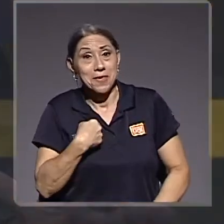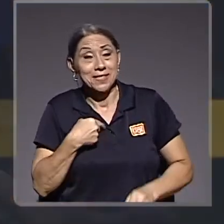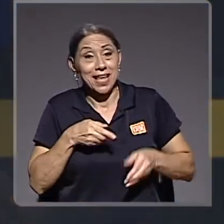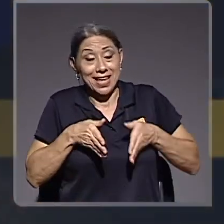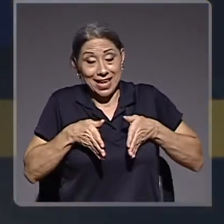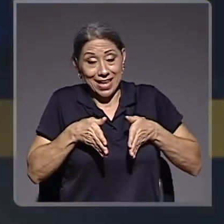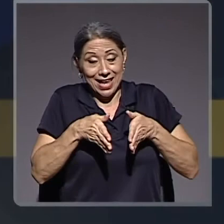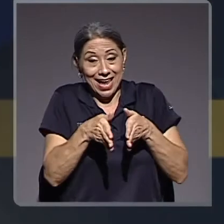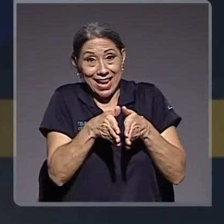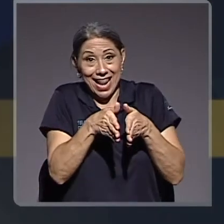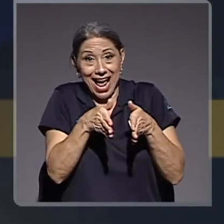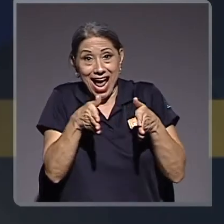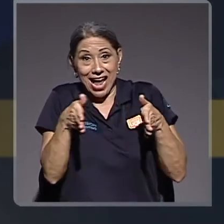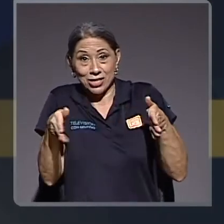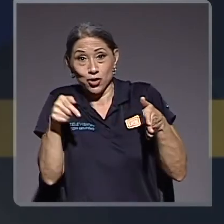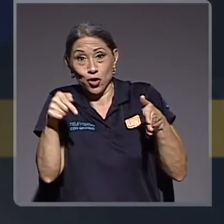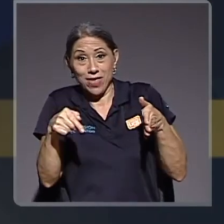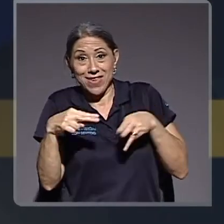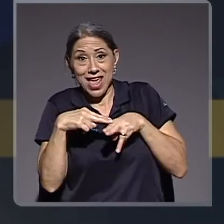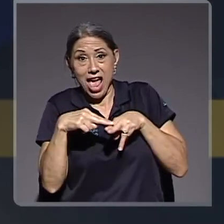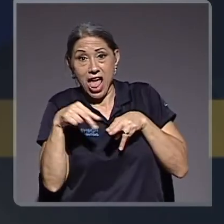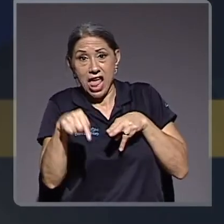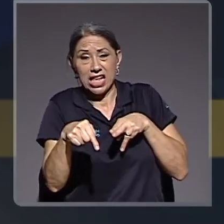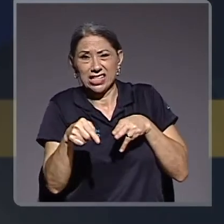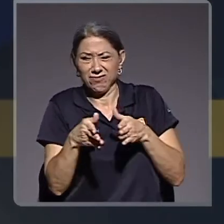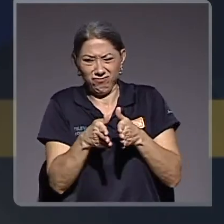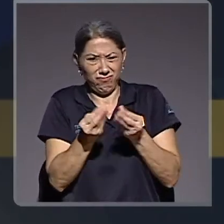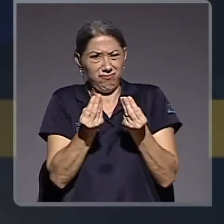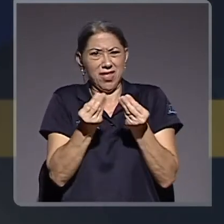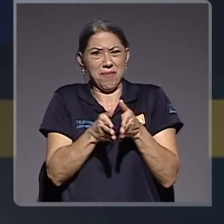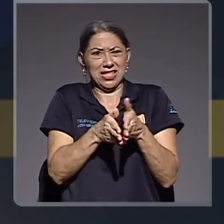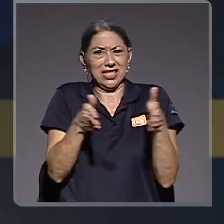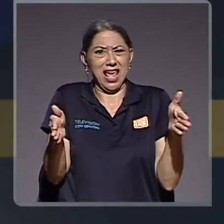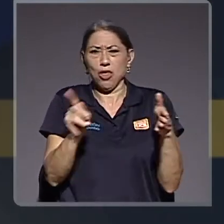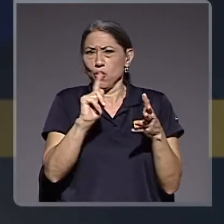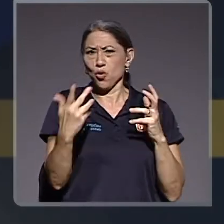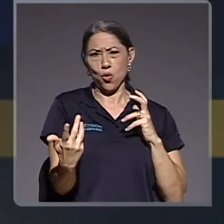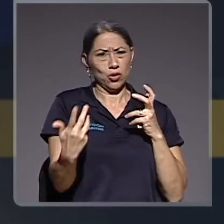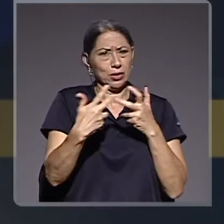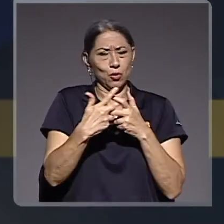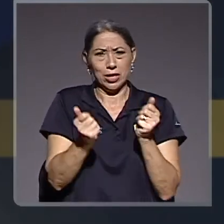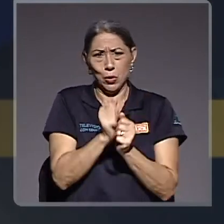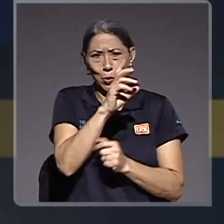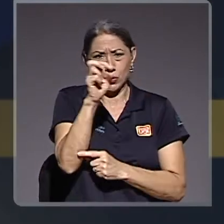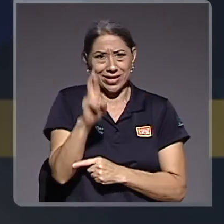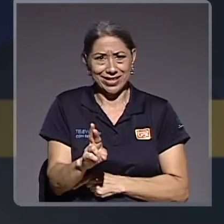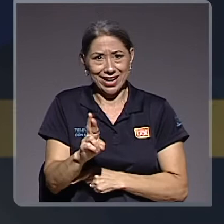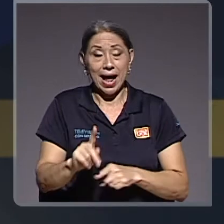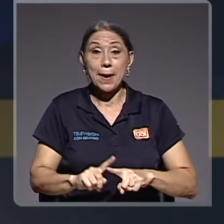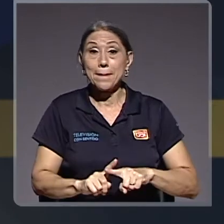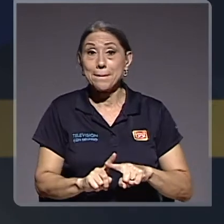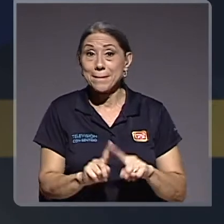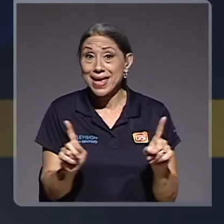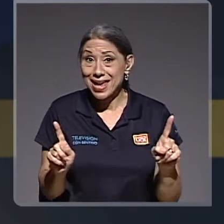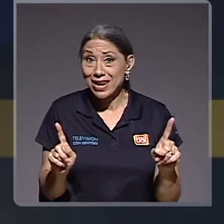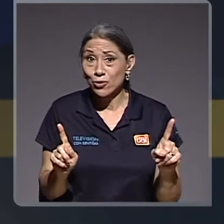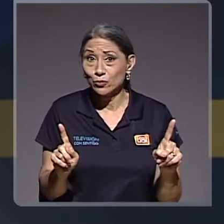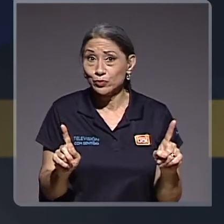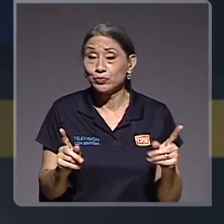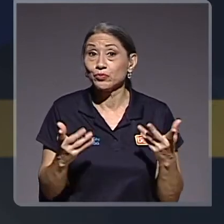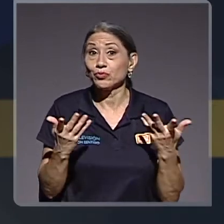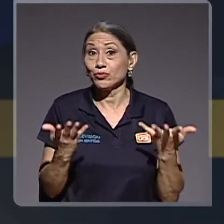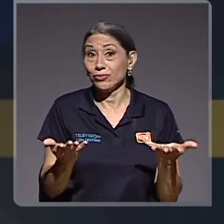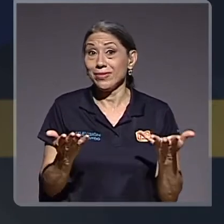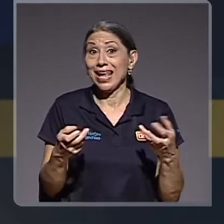vía es demasiado y que no corresponde con el que tiene Costa Rica, pero una tensión de 25